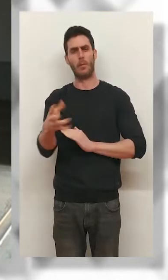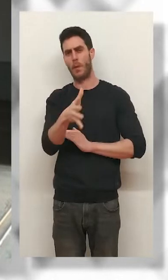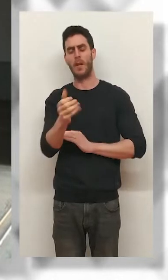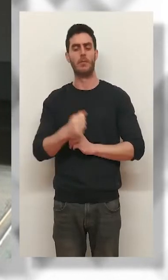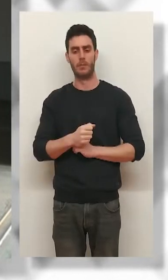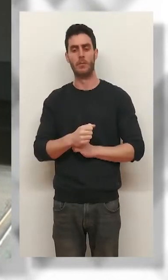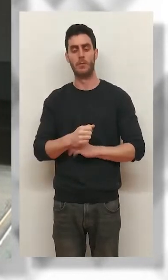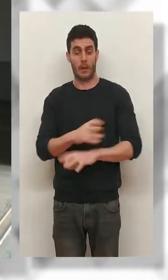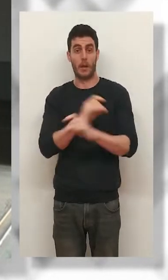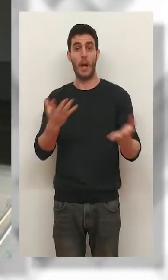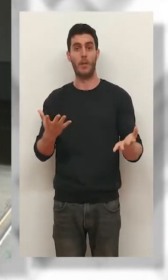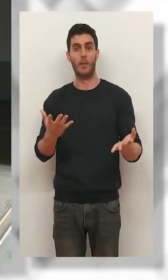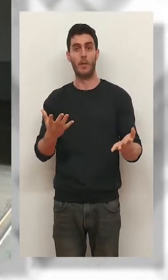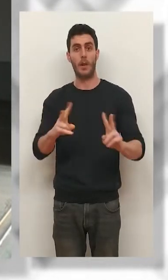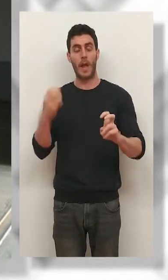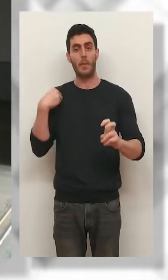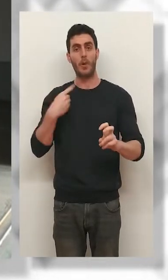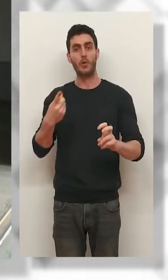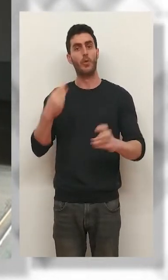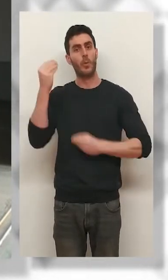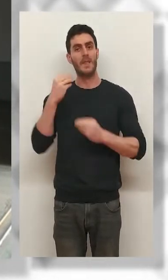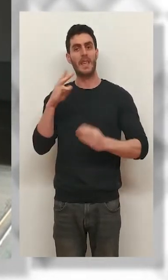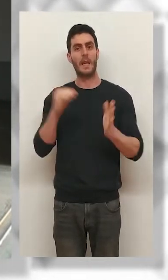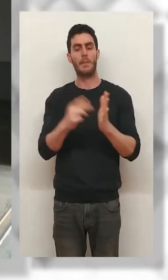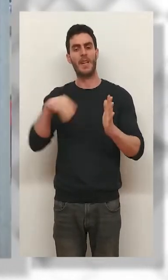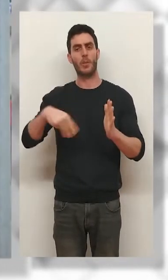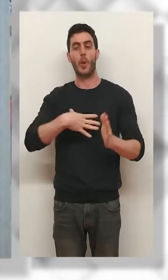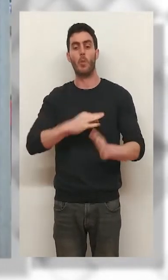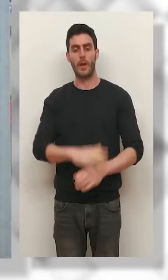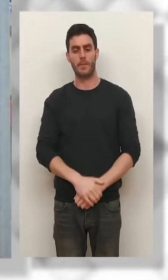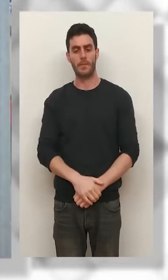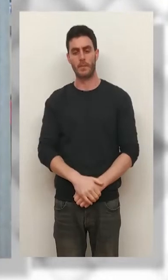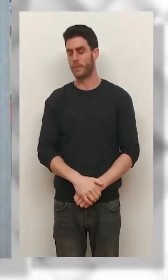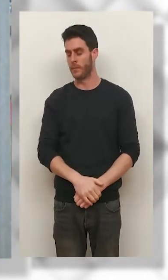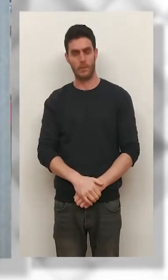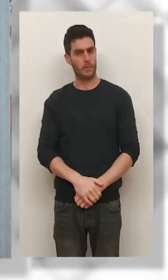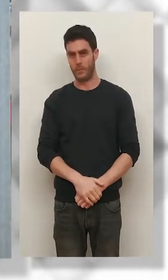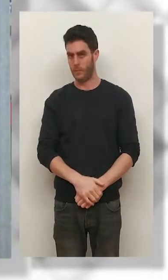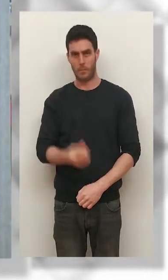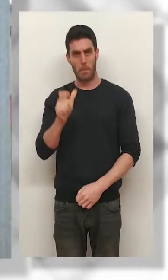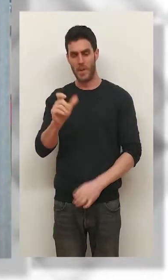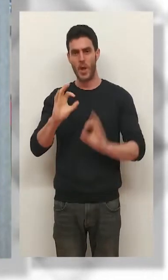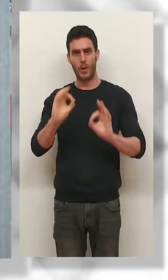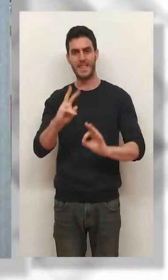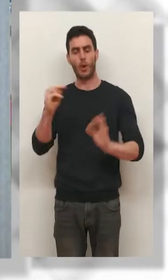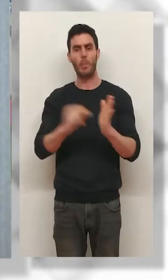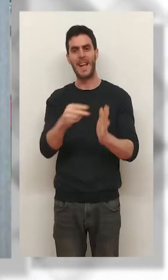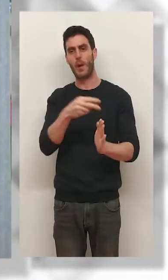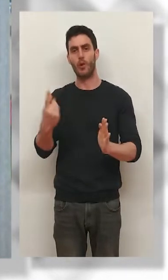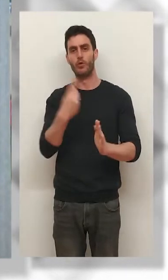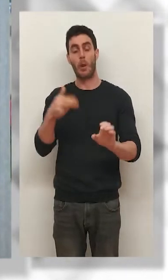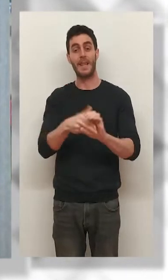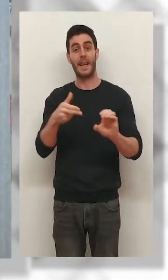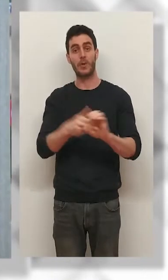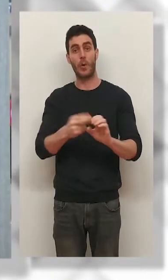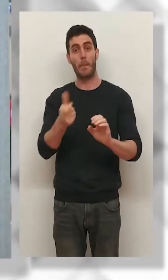los 2.000 euros llenar un depósito. Y claro, con eso ten en cuenta que puedes andar unos 3.000 kilómetros. La cifra lo dice todo. 2.000 euros solo en carburante.